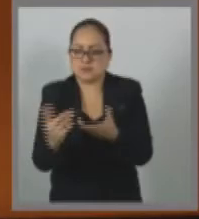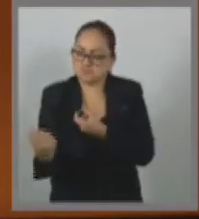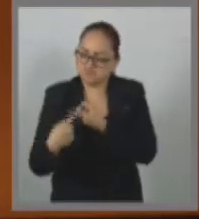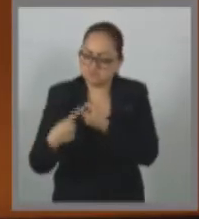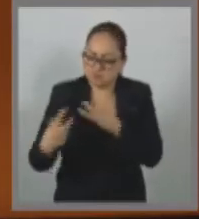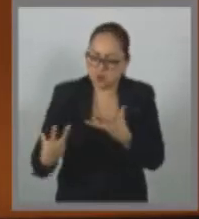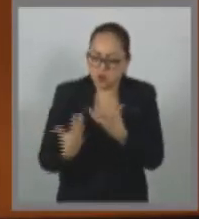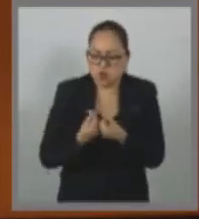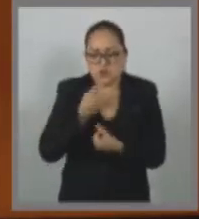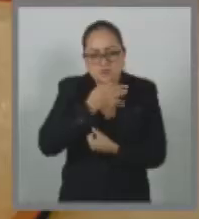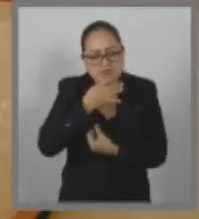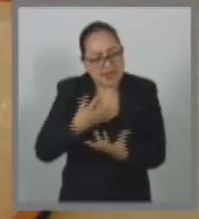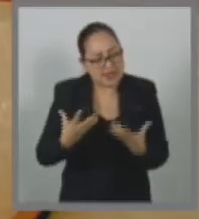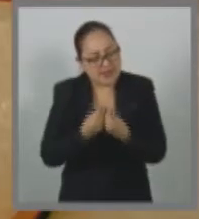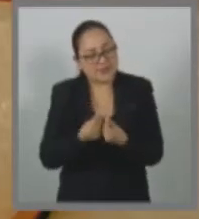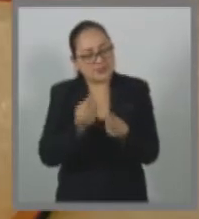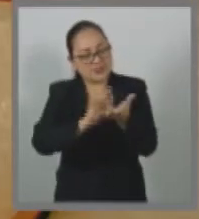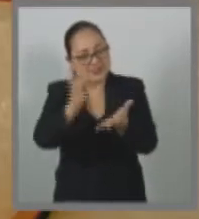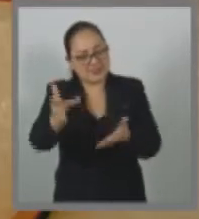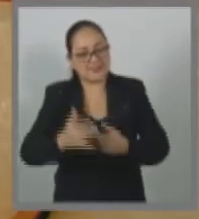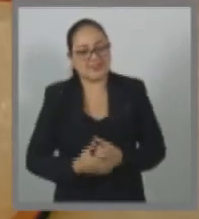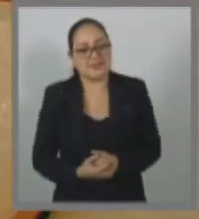nuestra celebración.